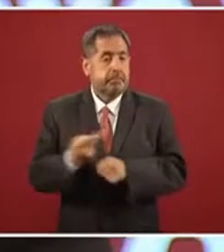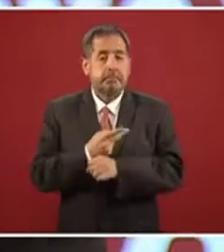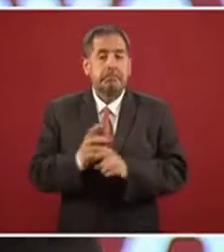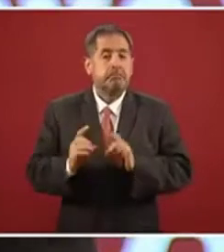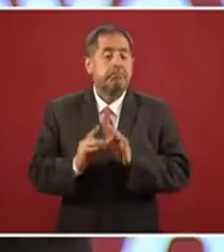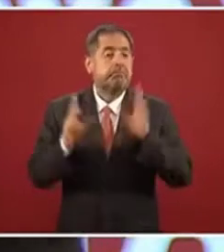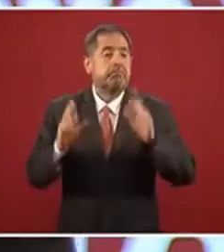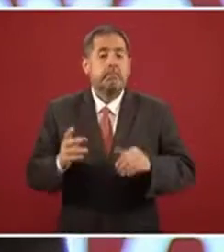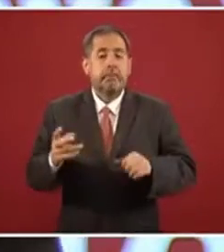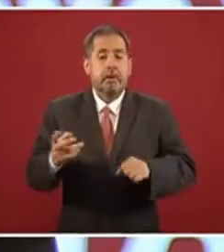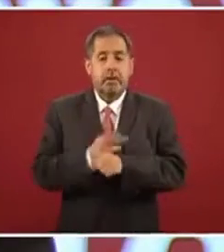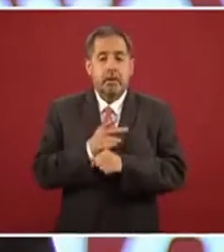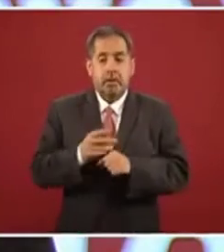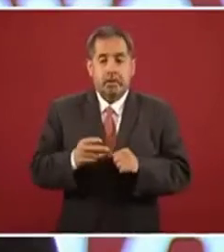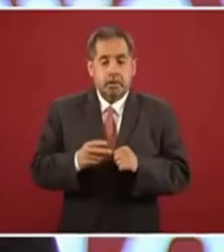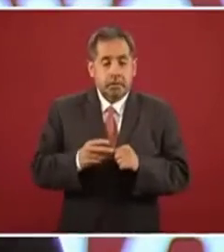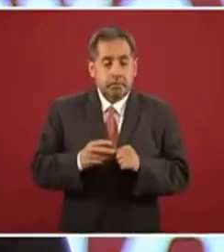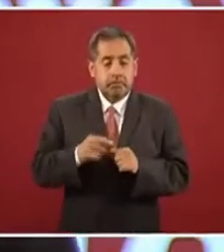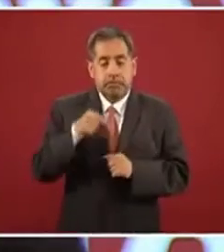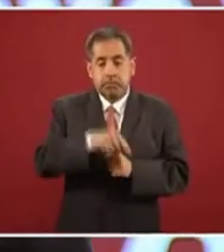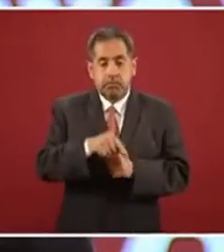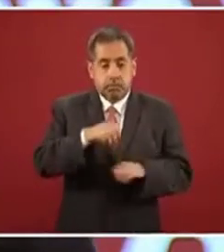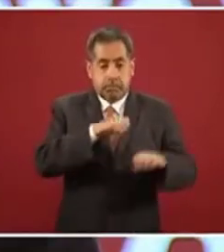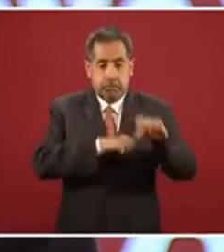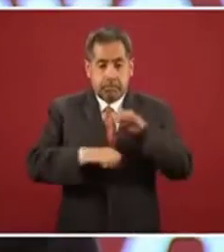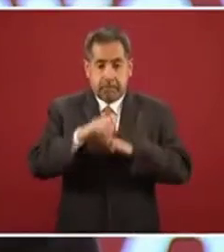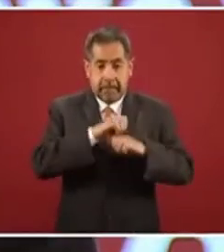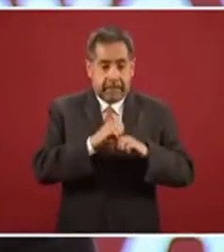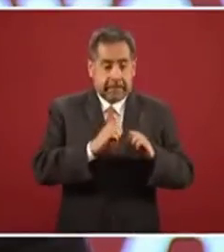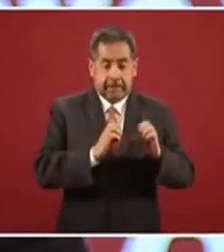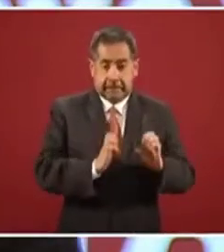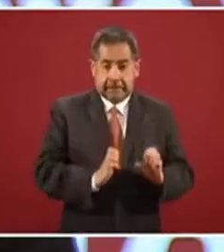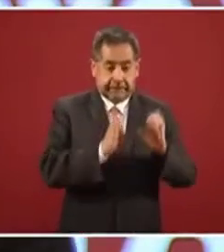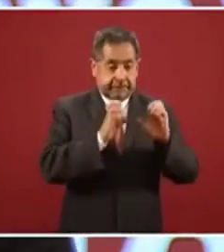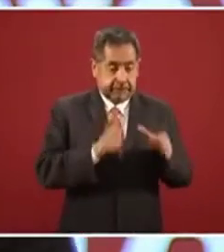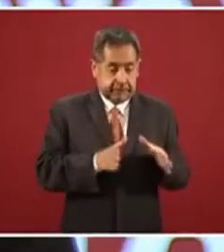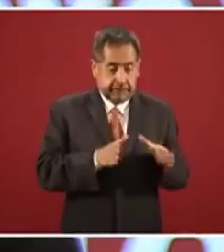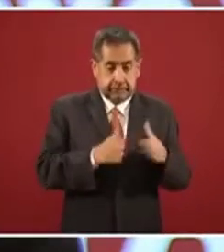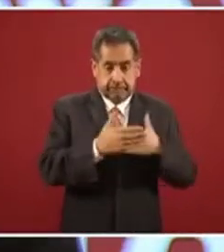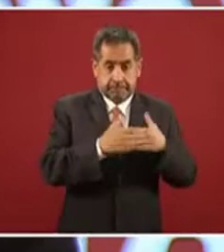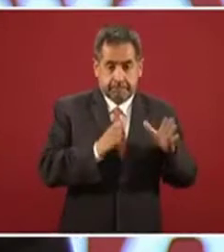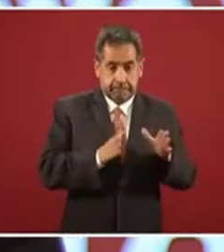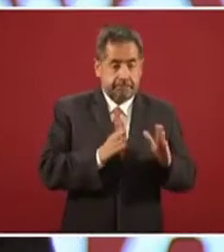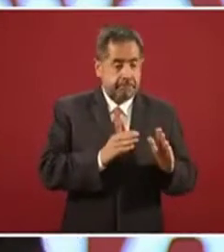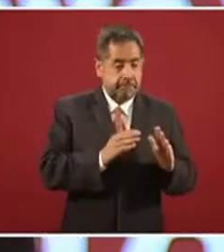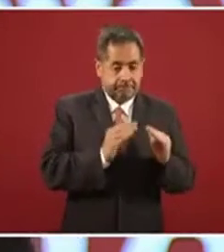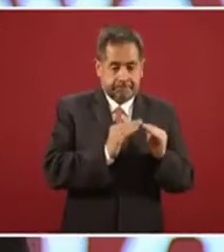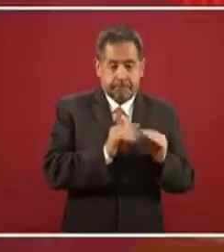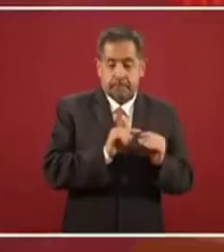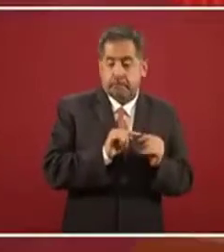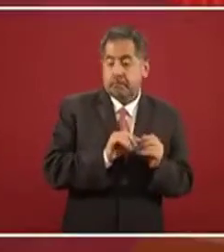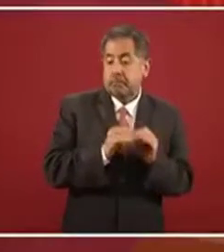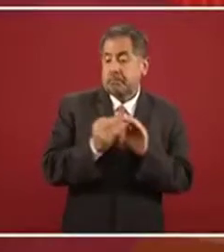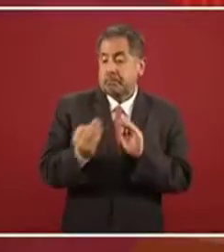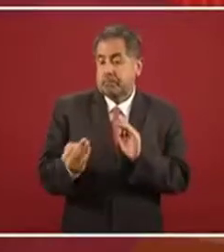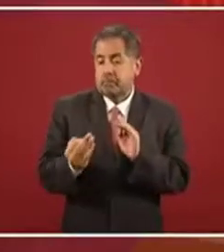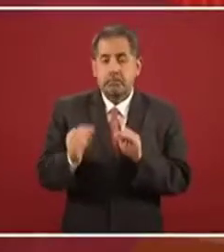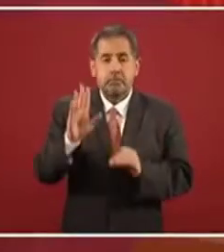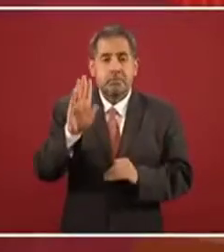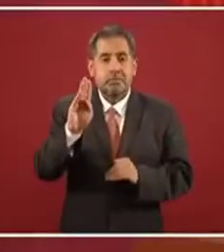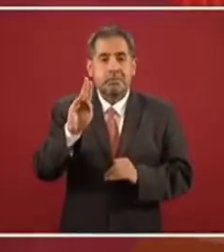aparecieron fuera de las instalaciones de la embajada y la residencia del orden de 90